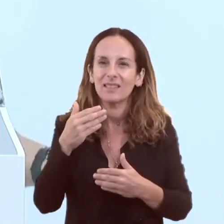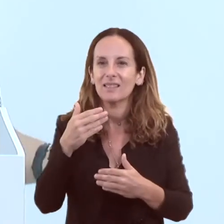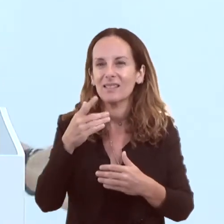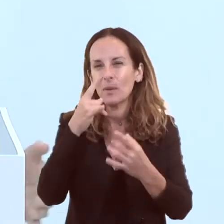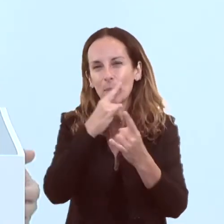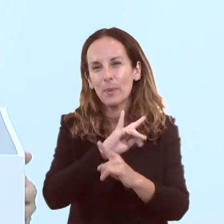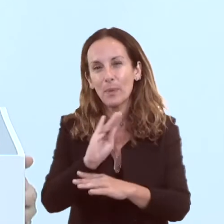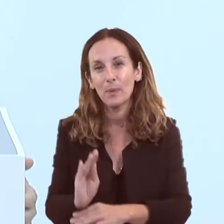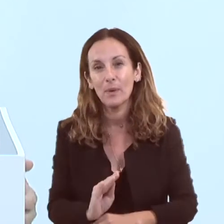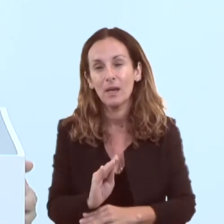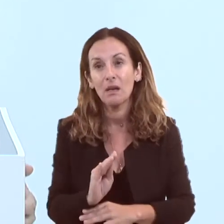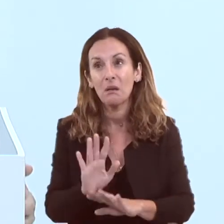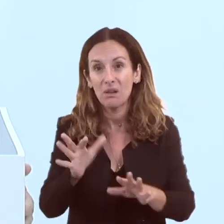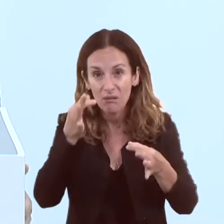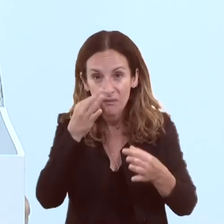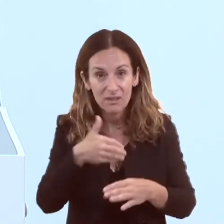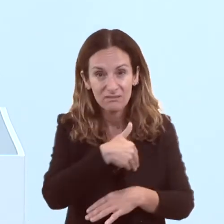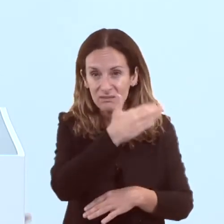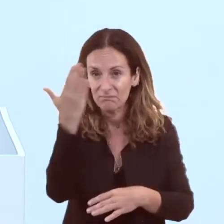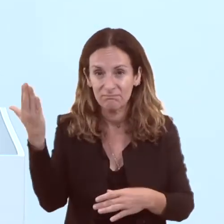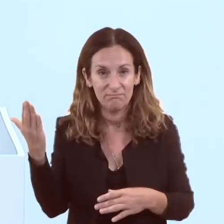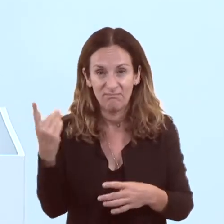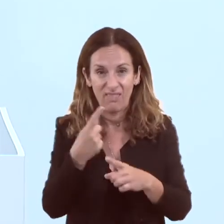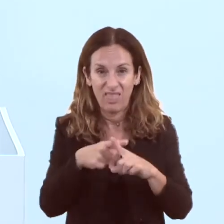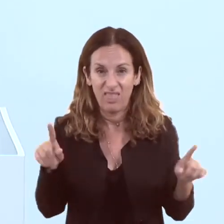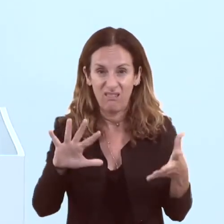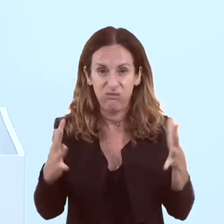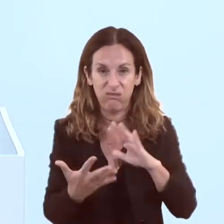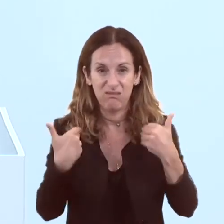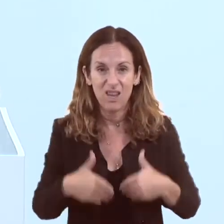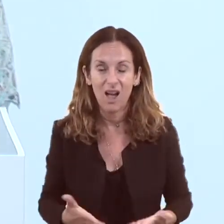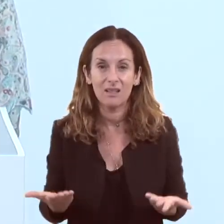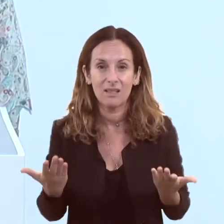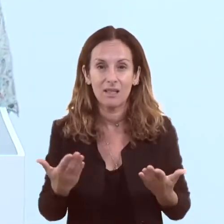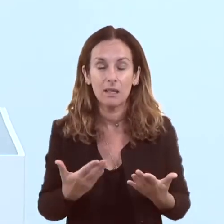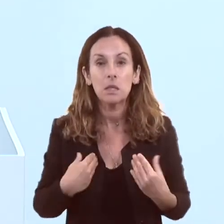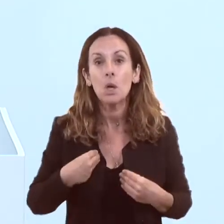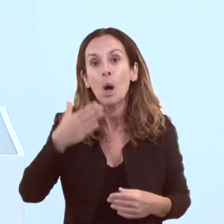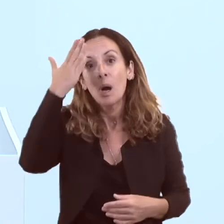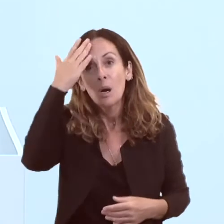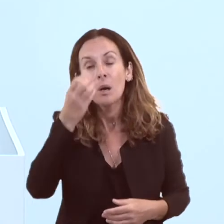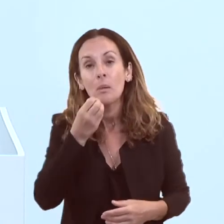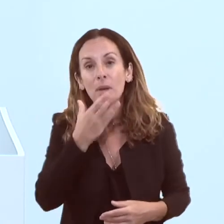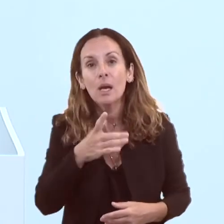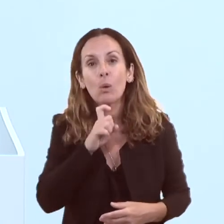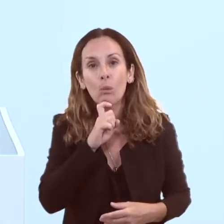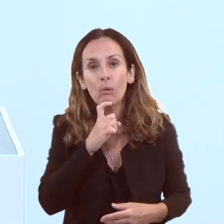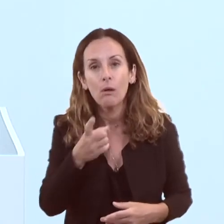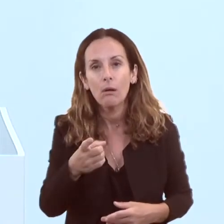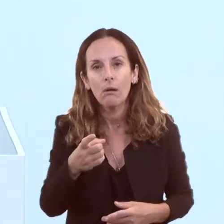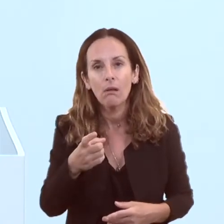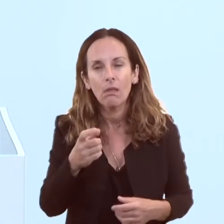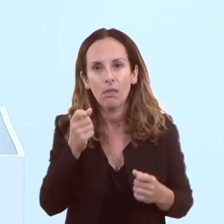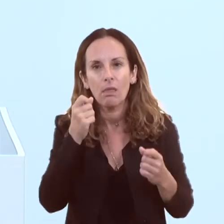es que nada Está como era antes Supongo que lo razonable es Tomar nota